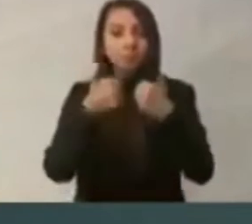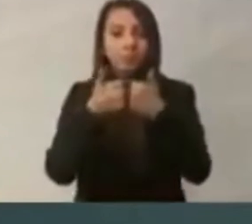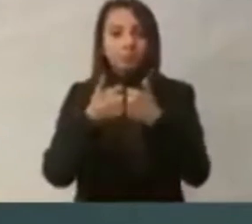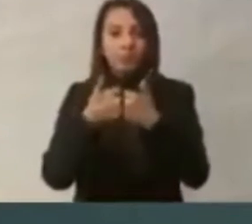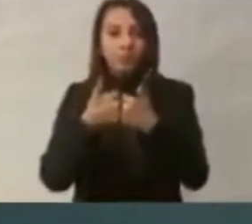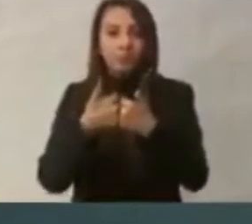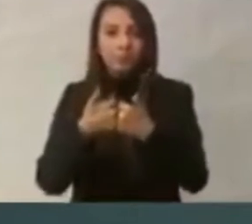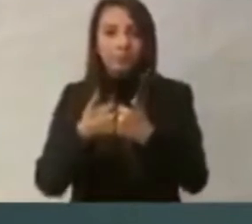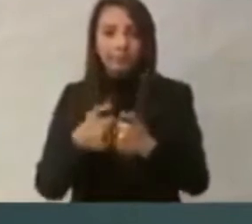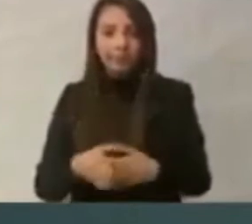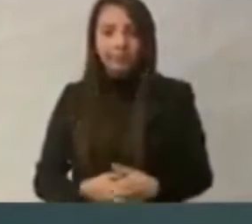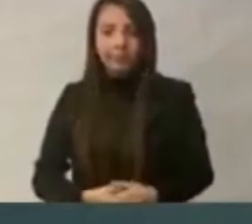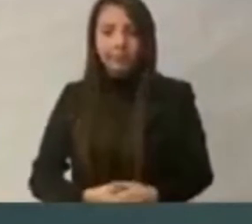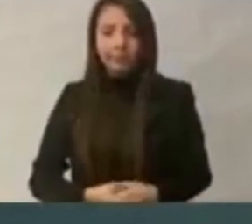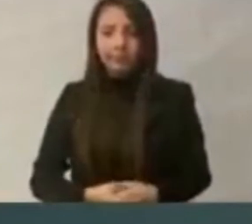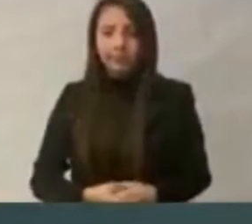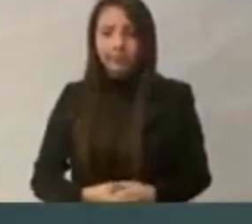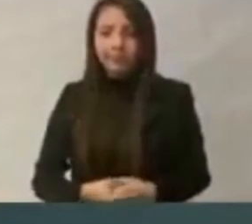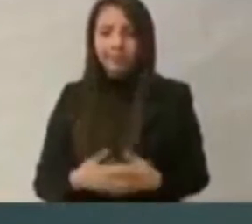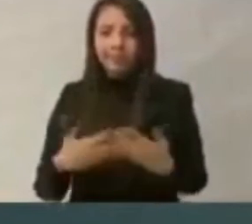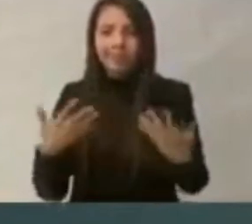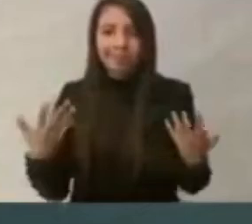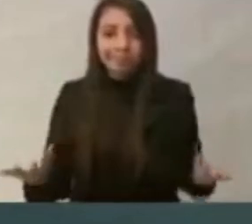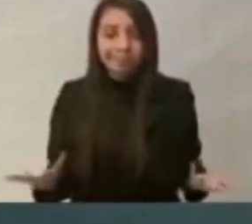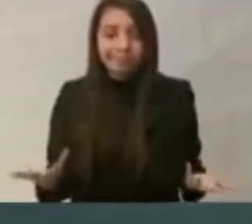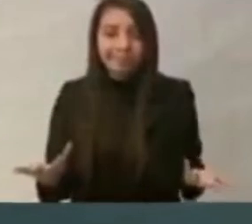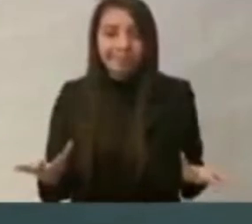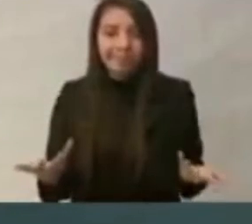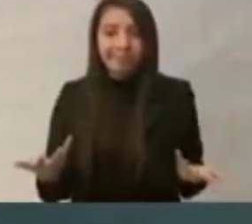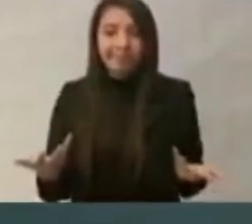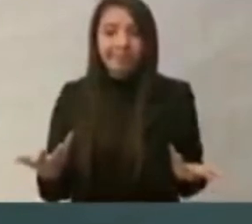Entonces, cuando